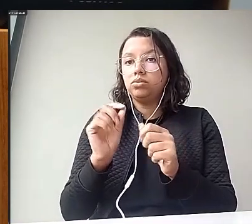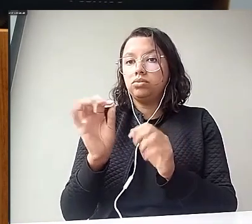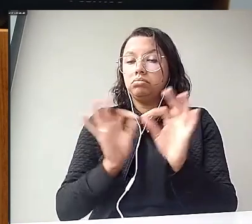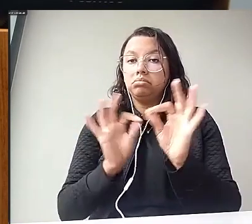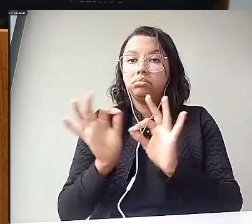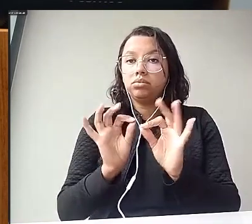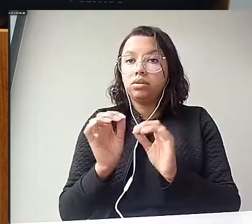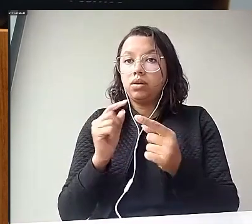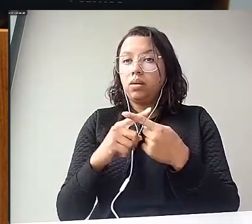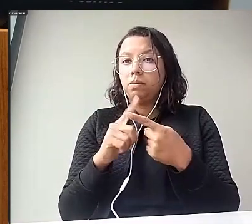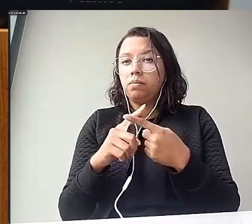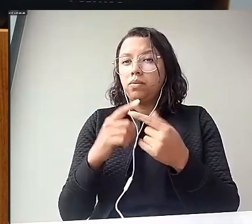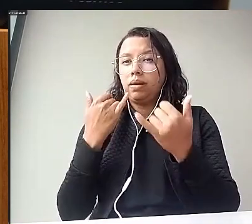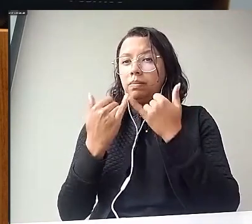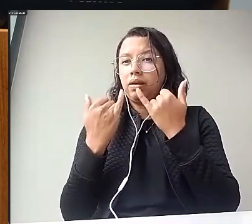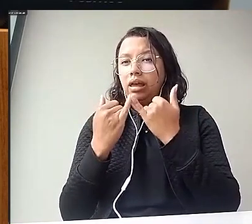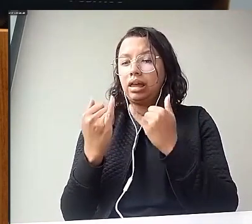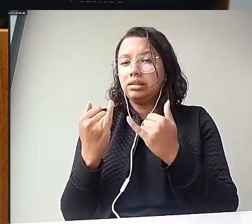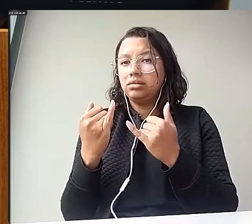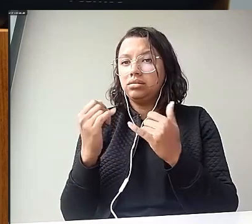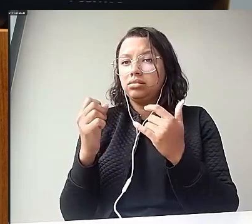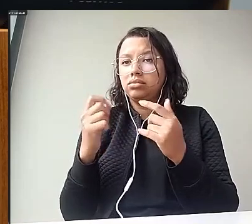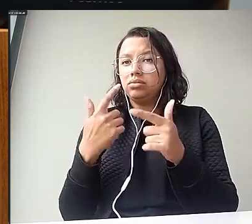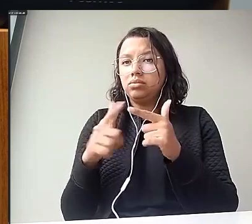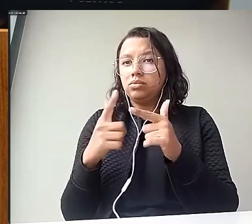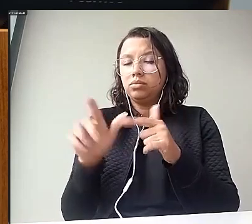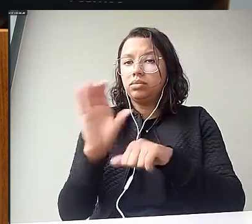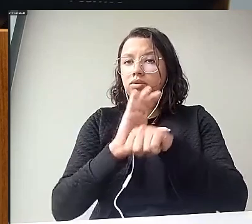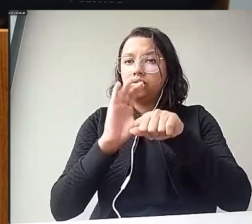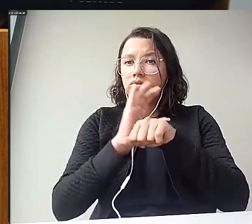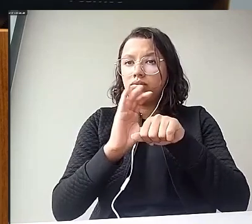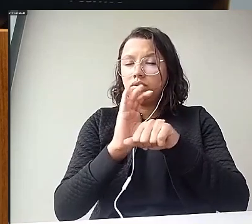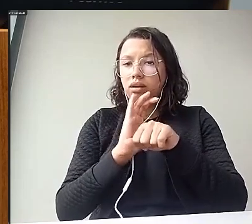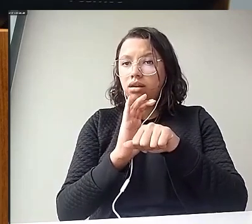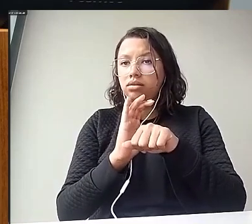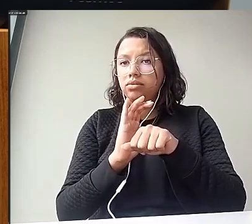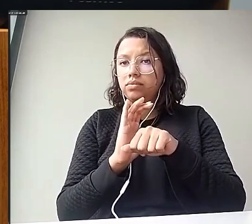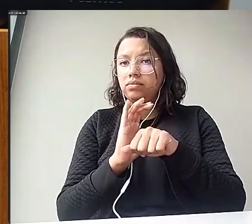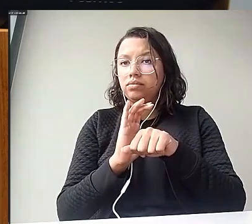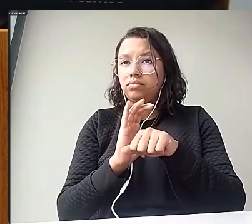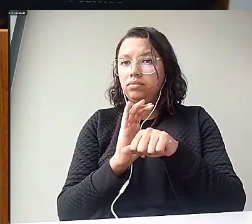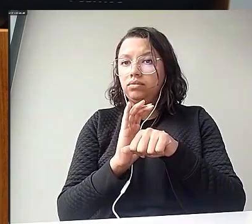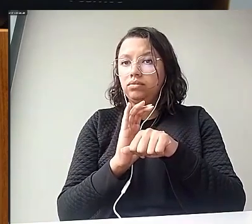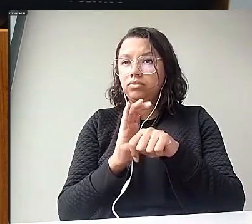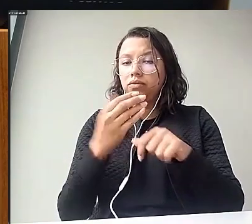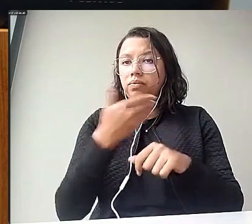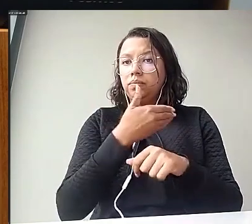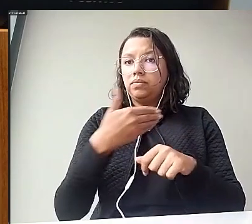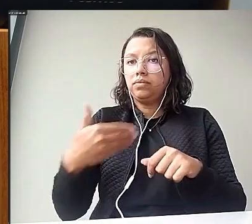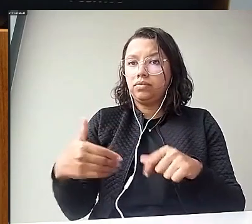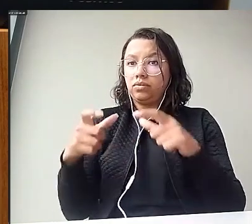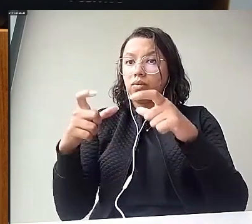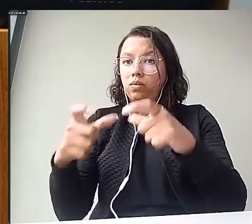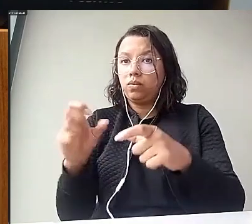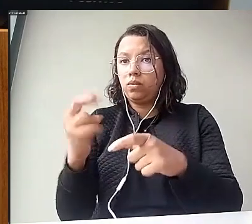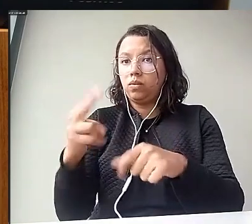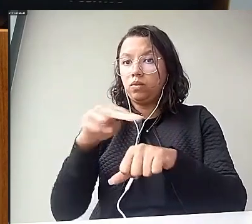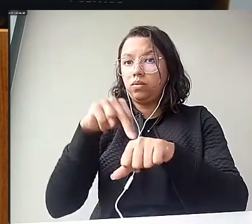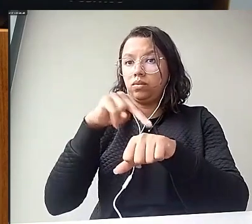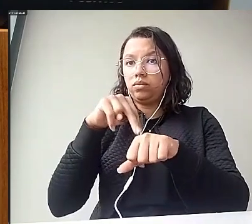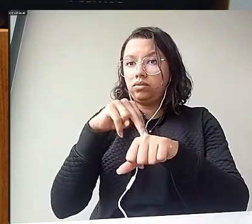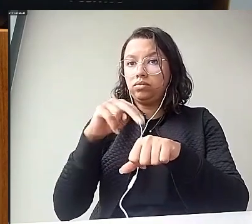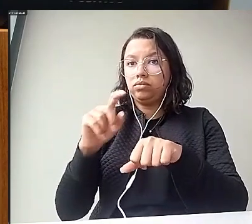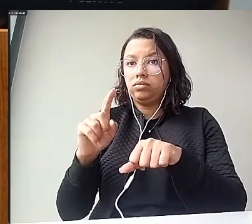que no es un problema de constitucionalismo estatal, local o nacional, sino que es un problema